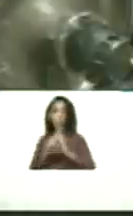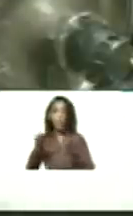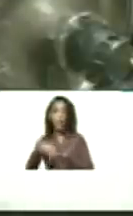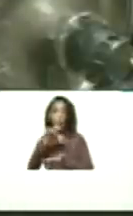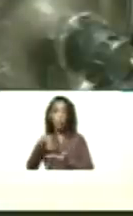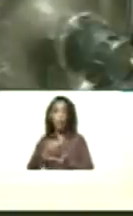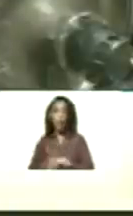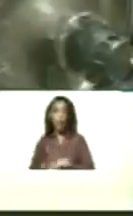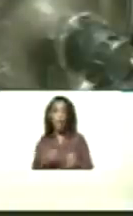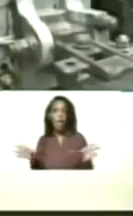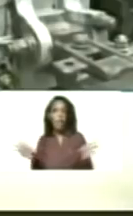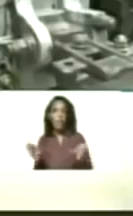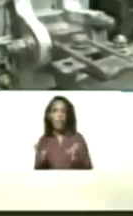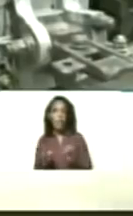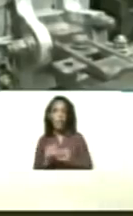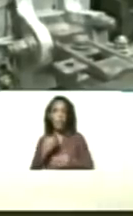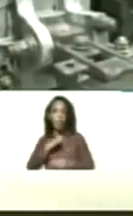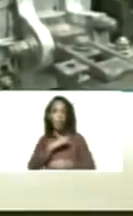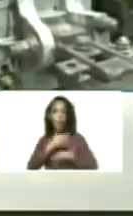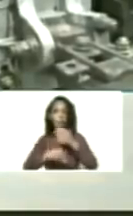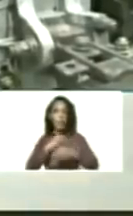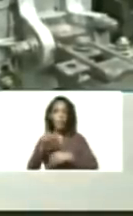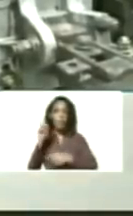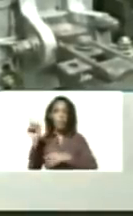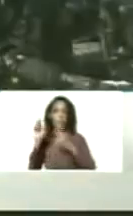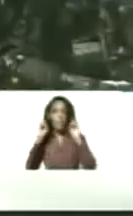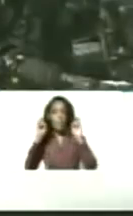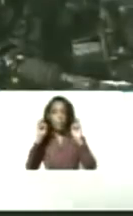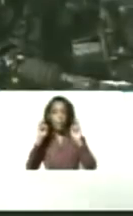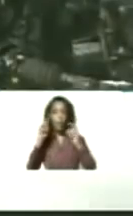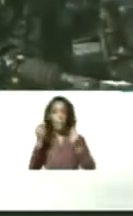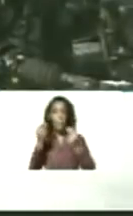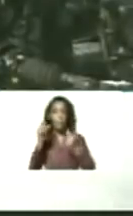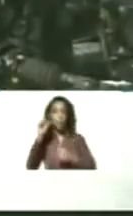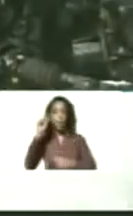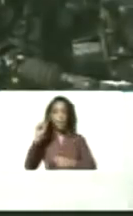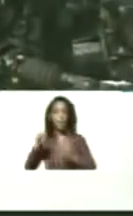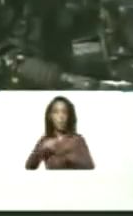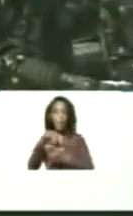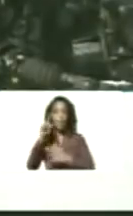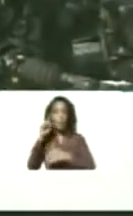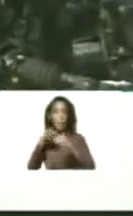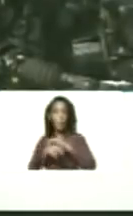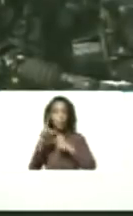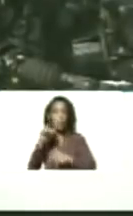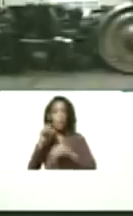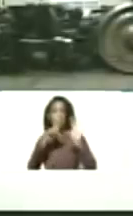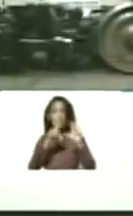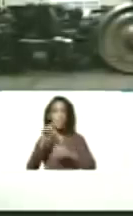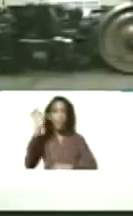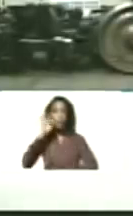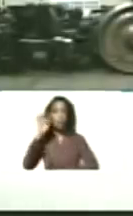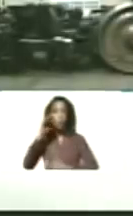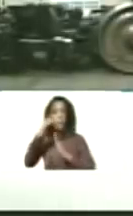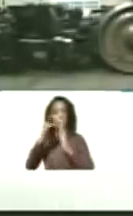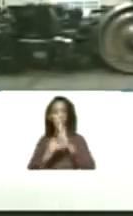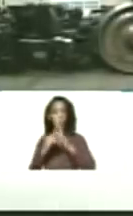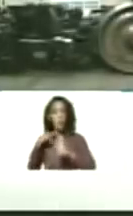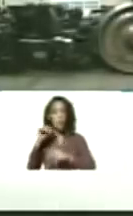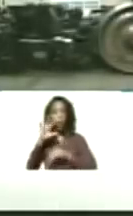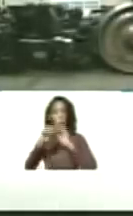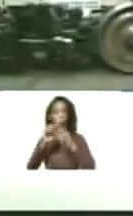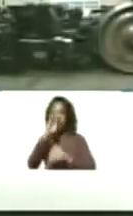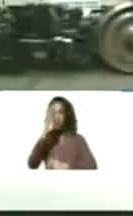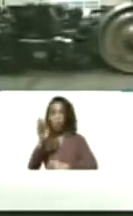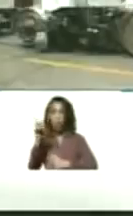La reducción que estamos estimando en este momento con relación a los precios internacionales de un tren está alrededor del 60% menos que si lo importáramos directamente.